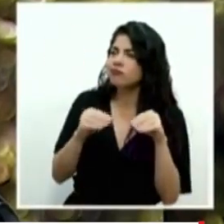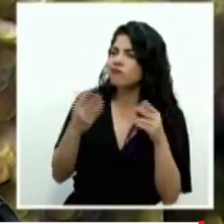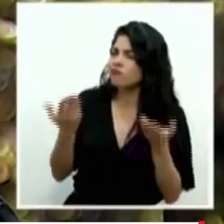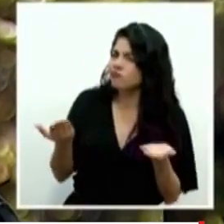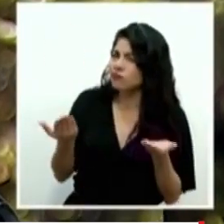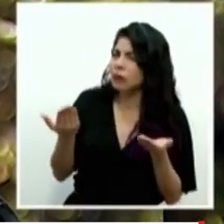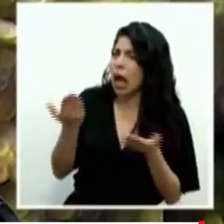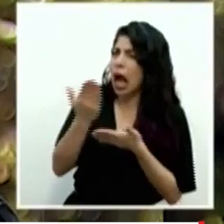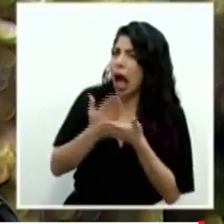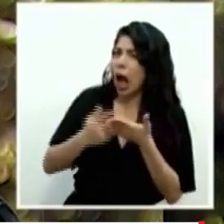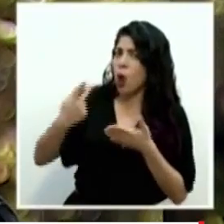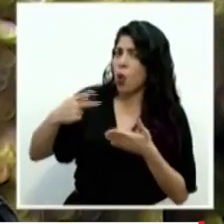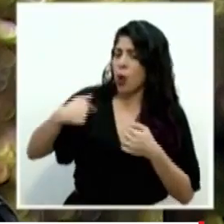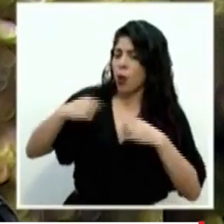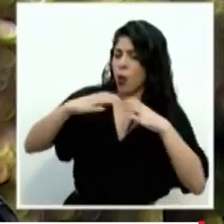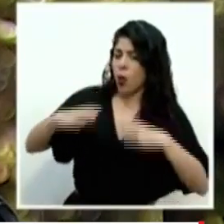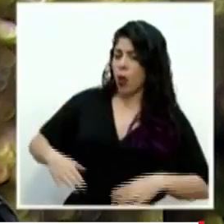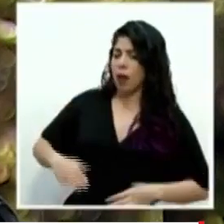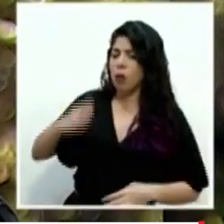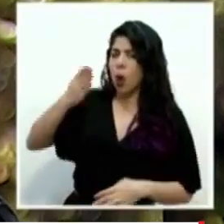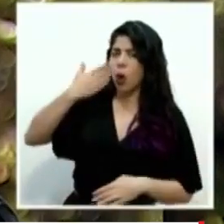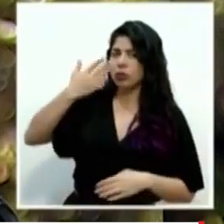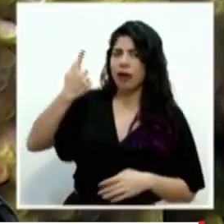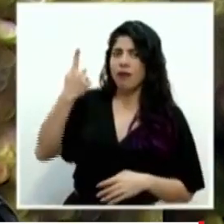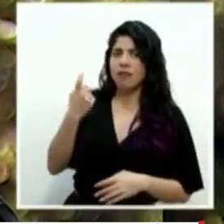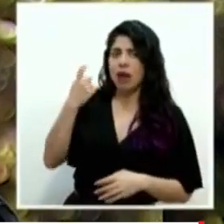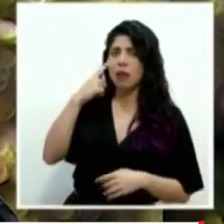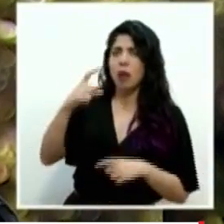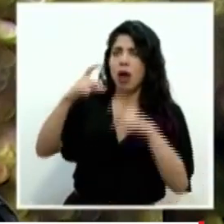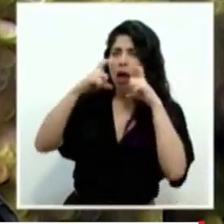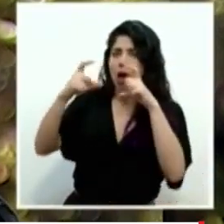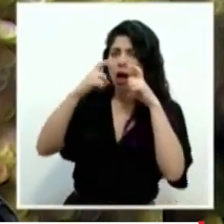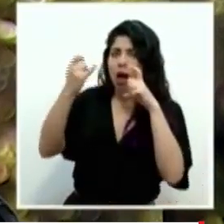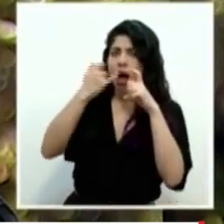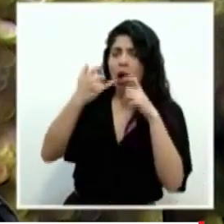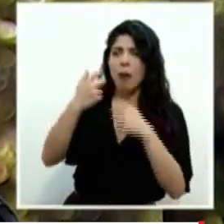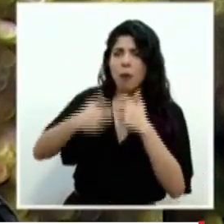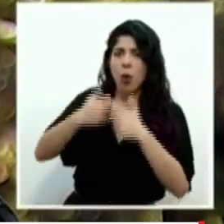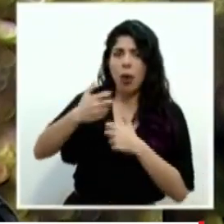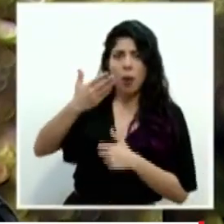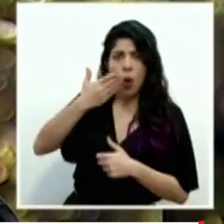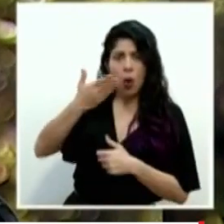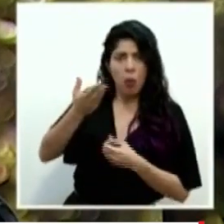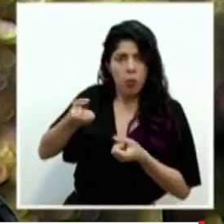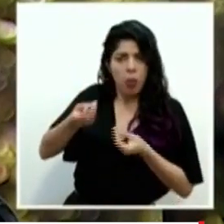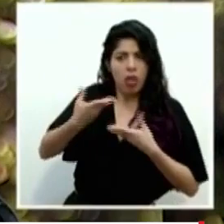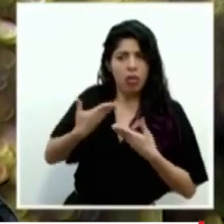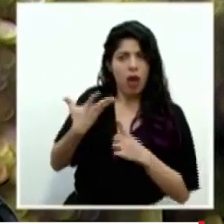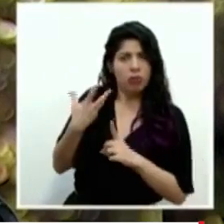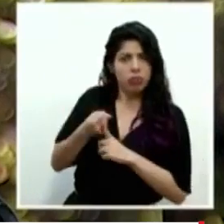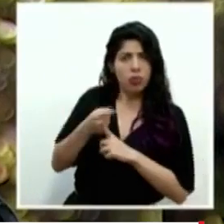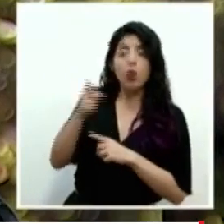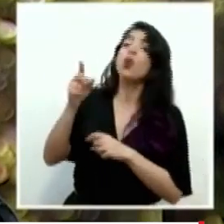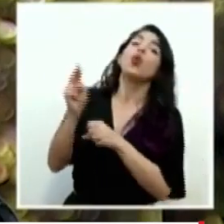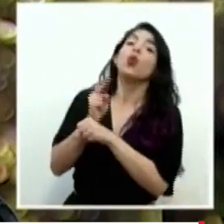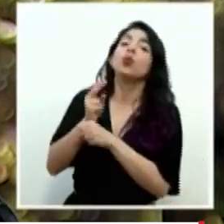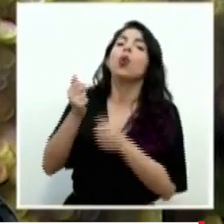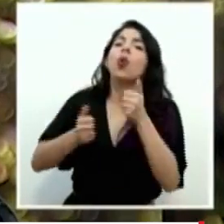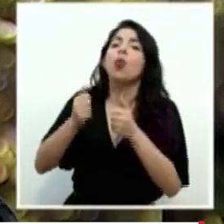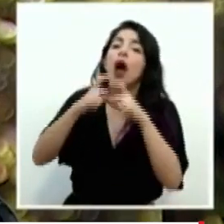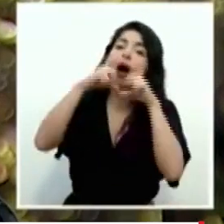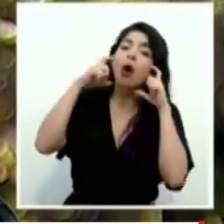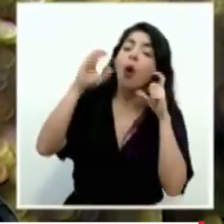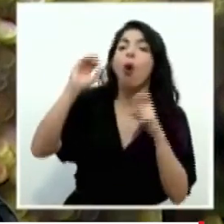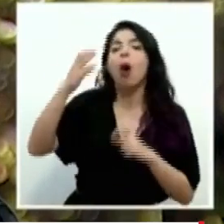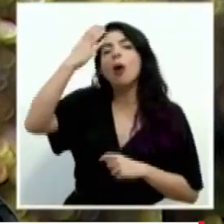¿Hay alguna afectación al organismo, la falta de oxígeno por utilizar uno tanto la mascarilla? ¿Qué recomienda usted más, la mascarilla o la careta